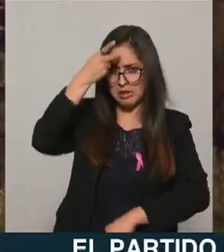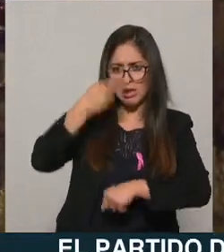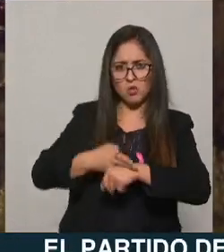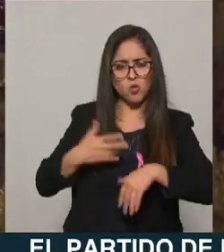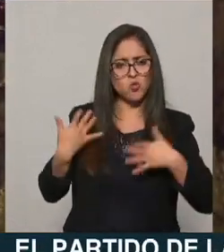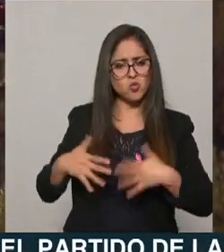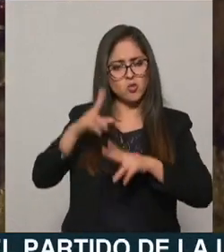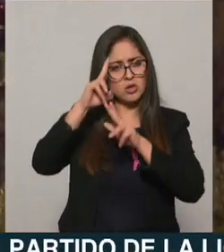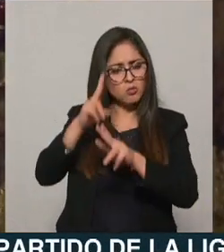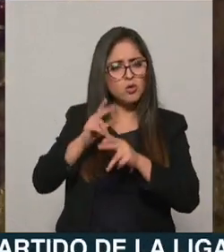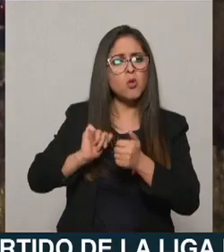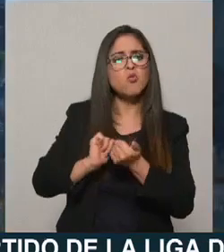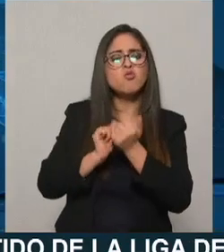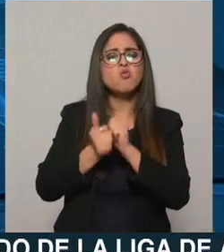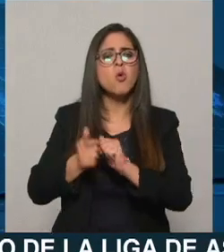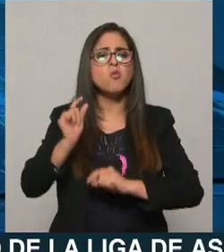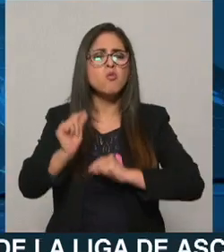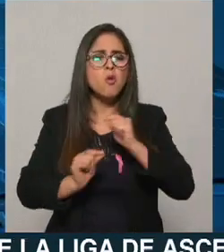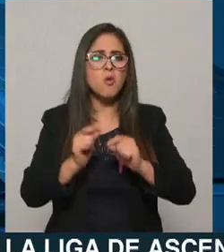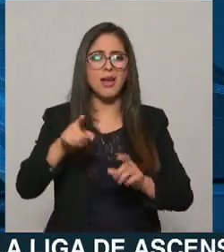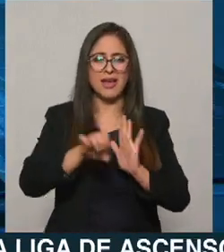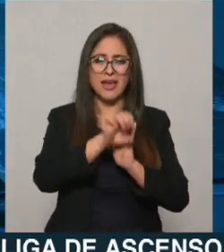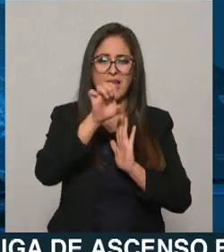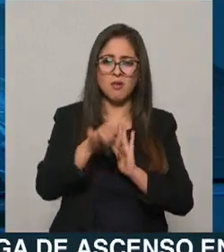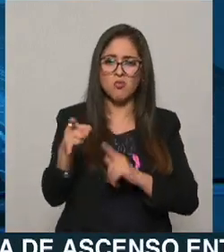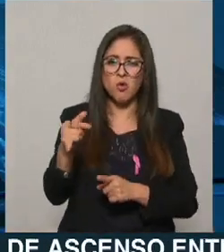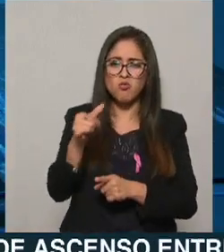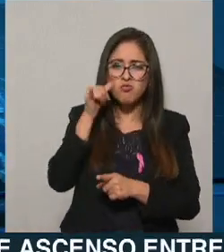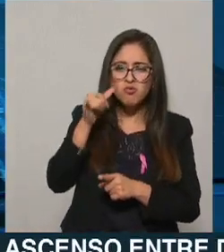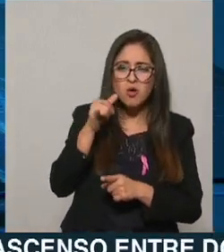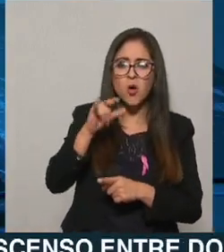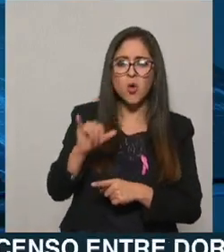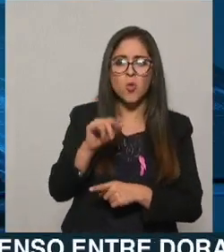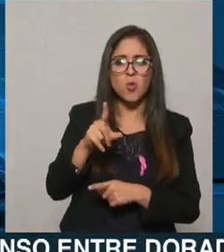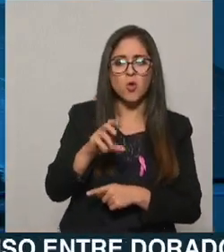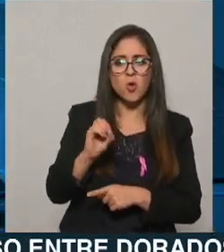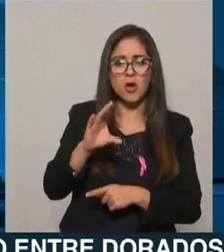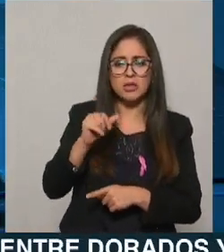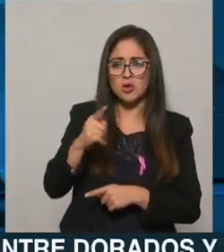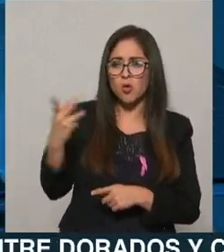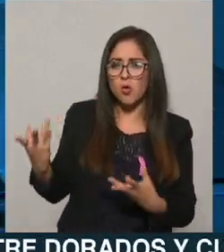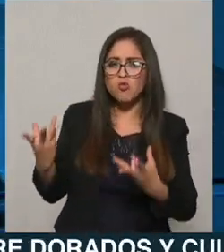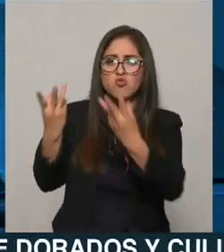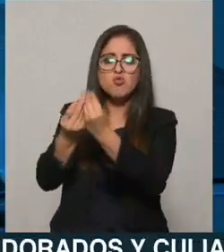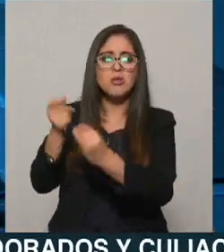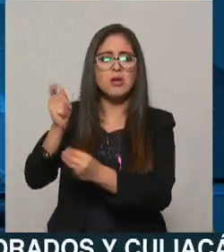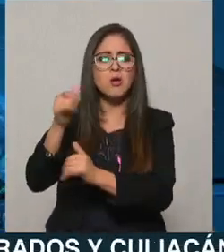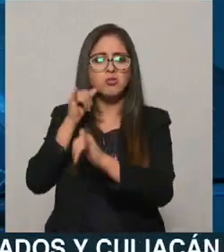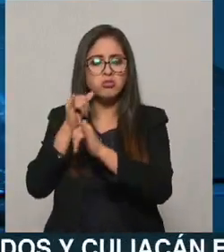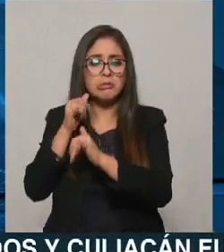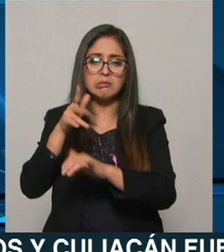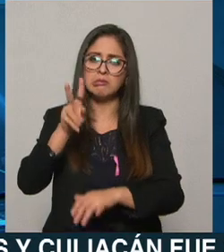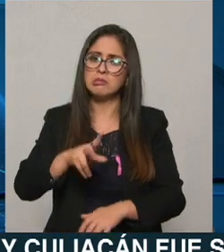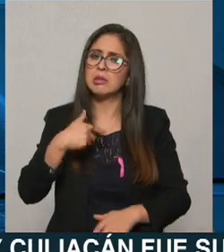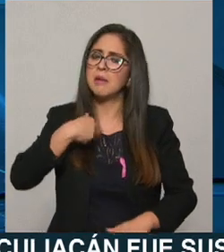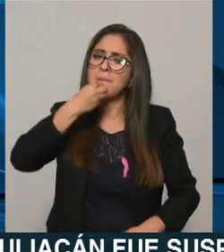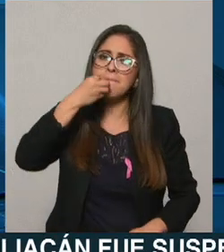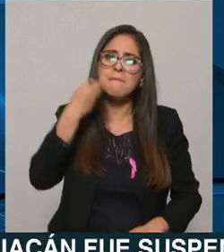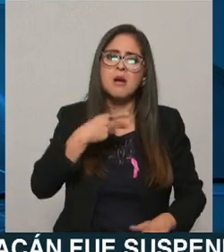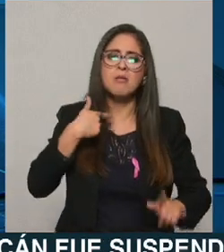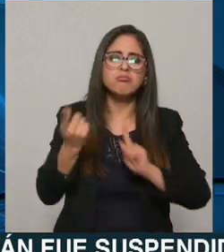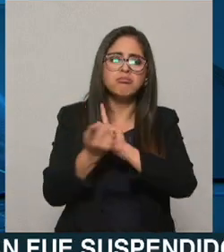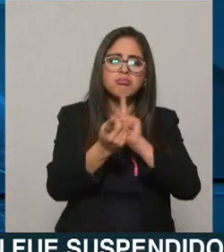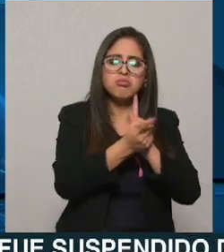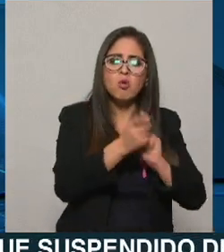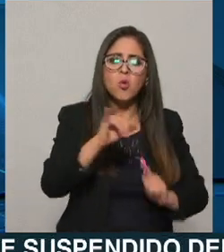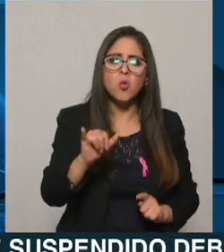Y aunque después se fueran de farra con él, ¿no? Julio Castillo, por ejemplo. Uy, bueno. Una cosa maravillosa, que tuve la oportunidad de convivir mucho tiempo